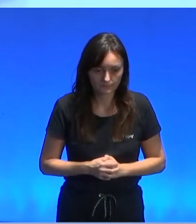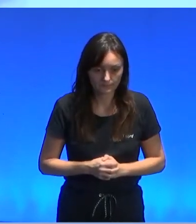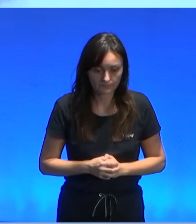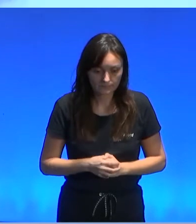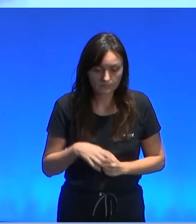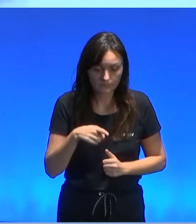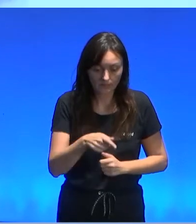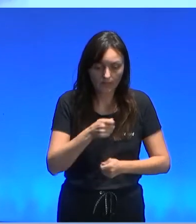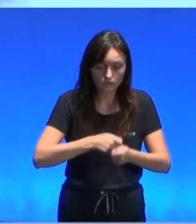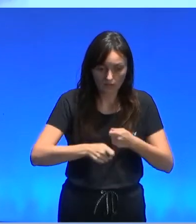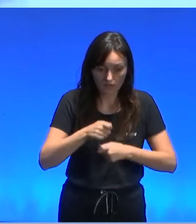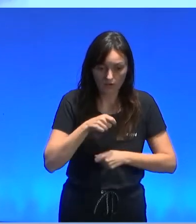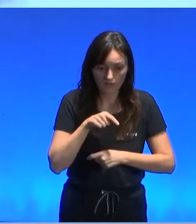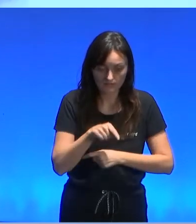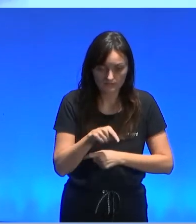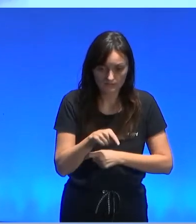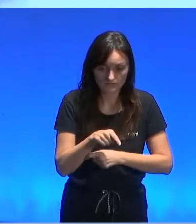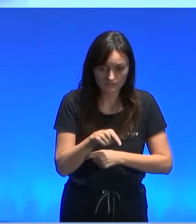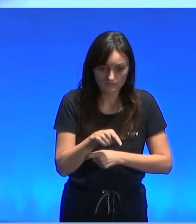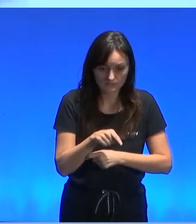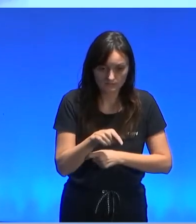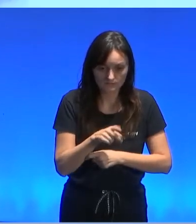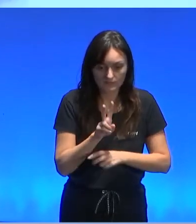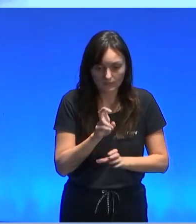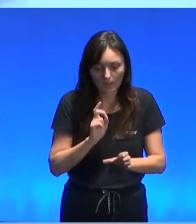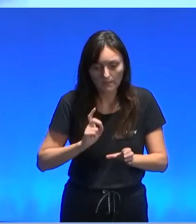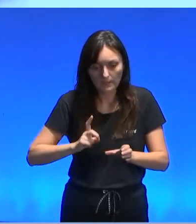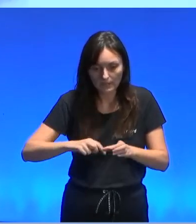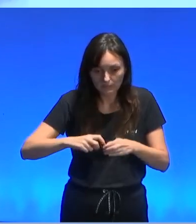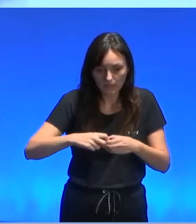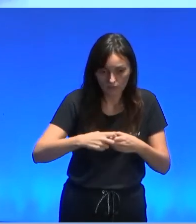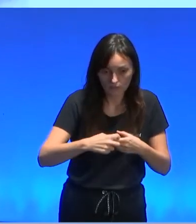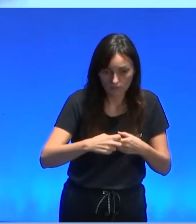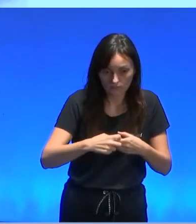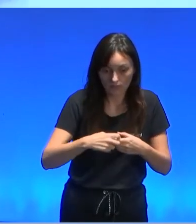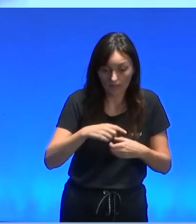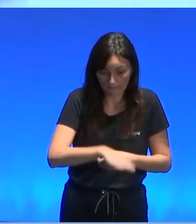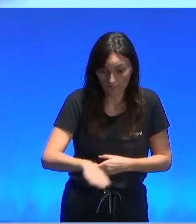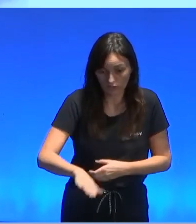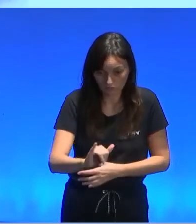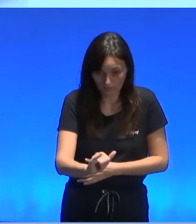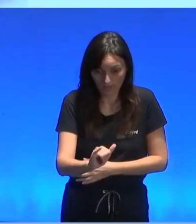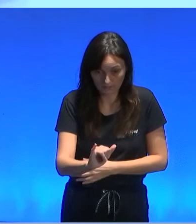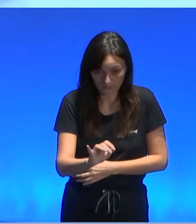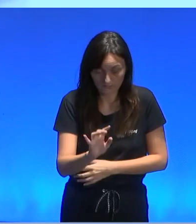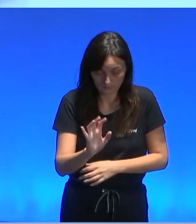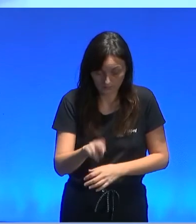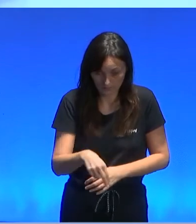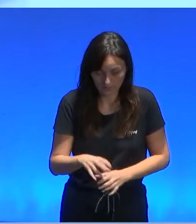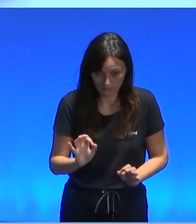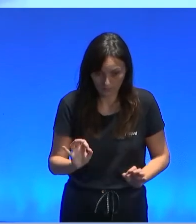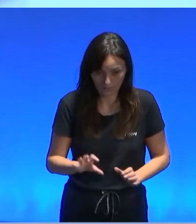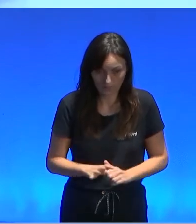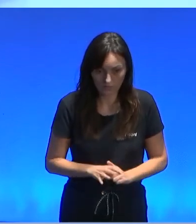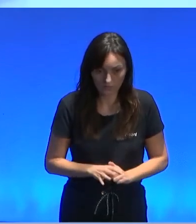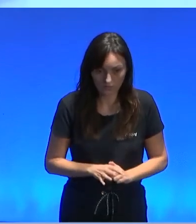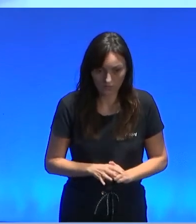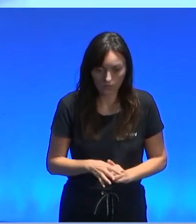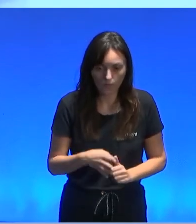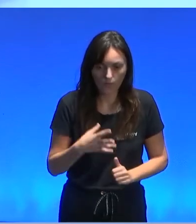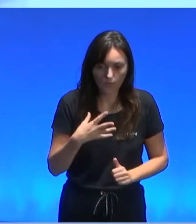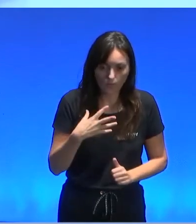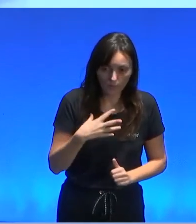Esas asociaciones, para esa participación donde hay niños, lógicamente, podrían ser